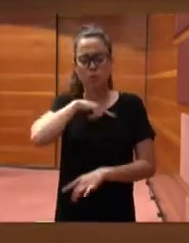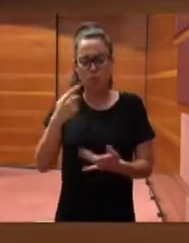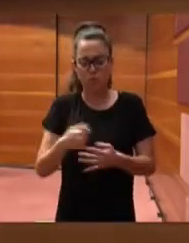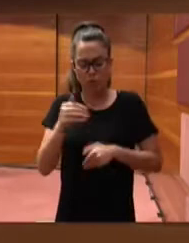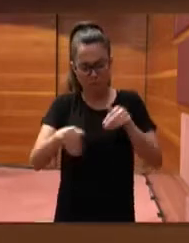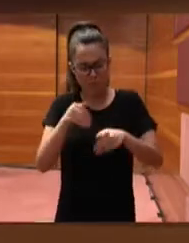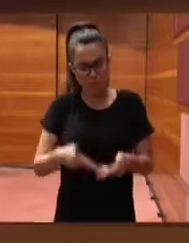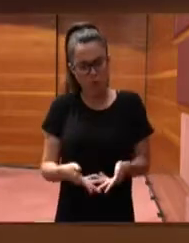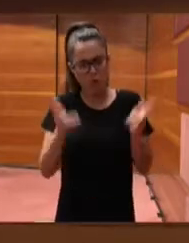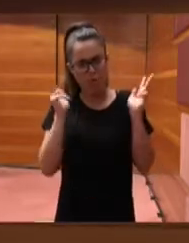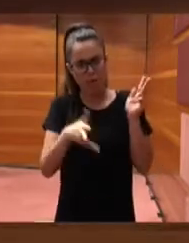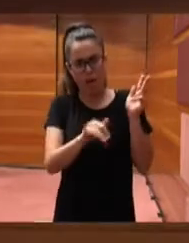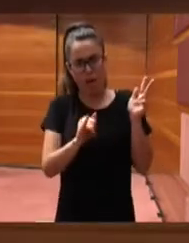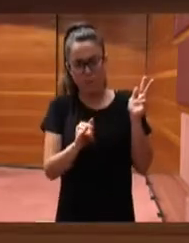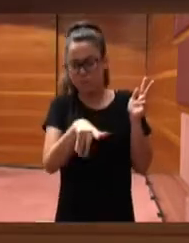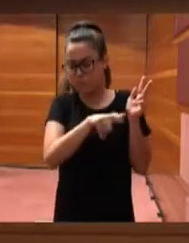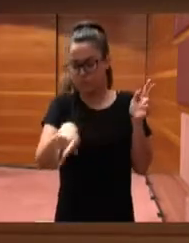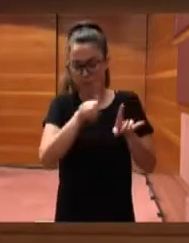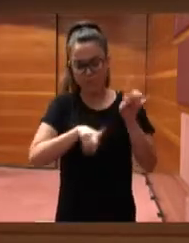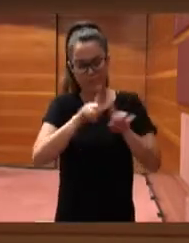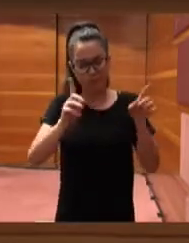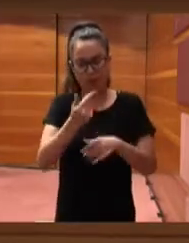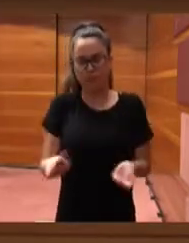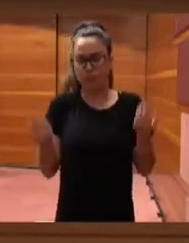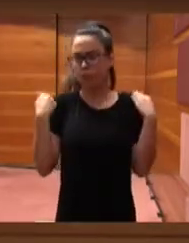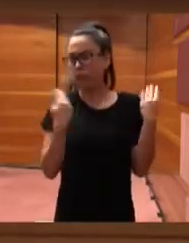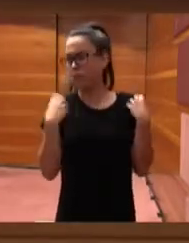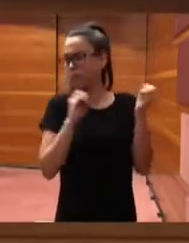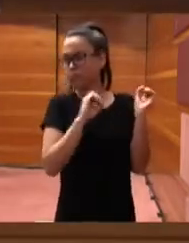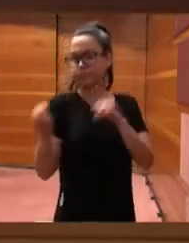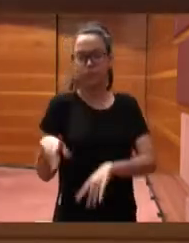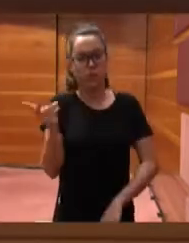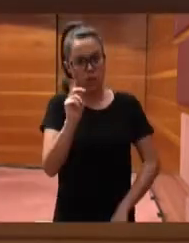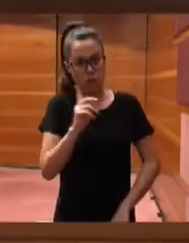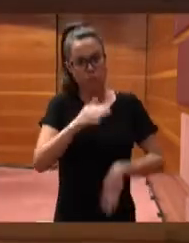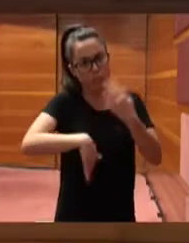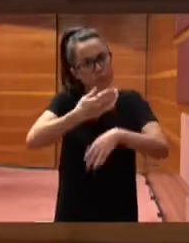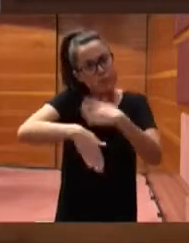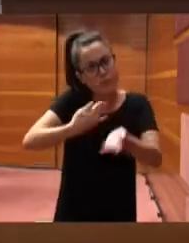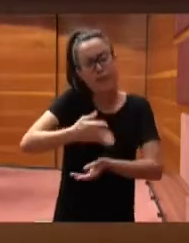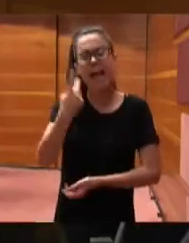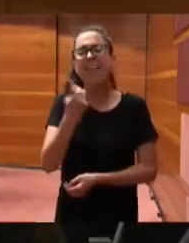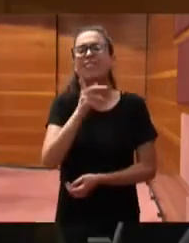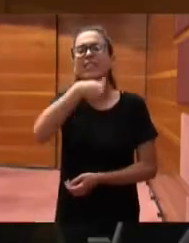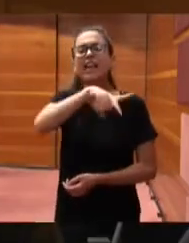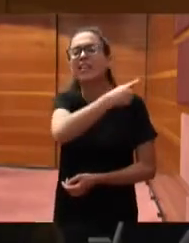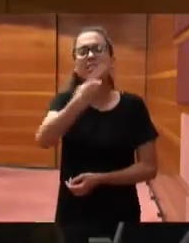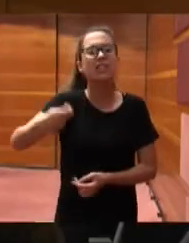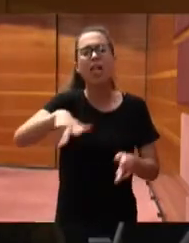en el que los cargos públicos no abandonan su responsabilidad. Lo que sí pueden hacer es conocer mejor las necesidades de la